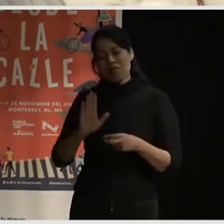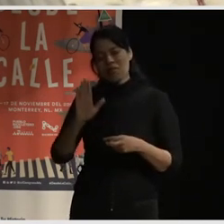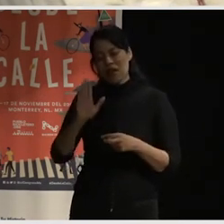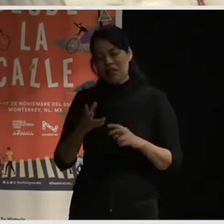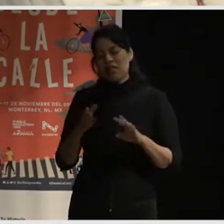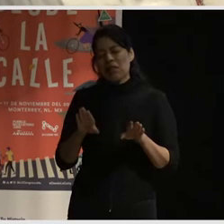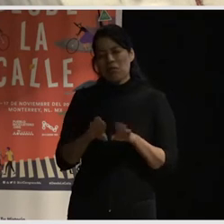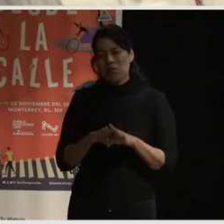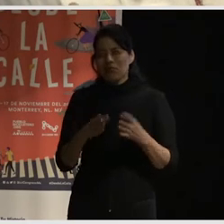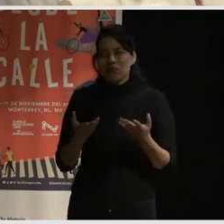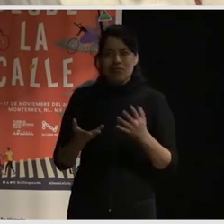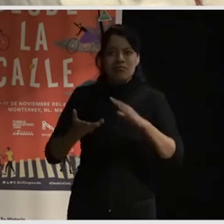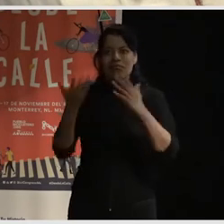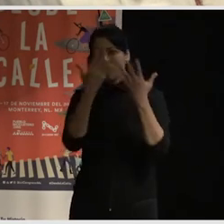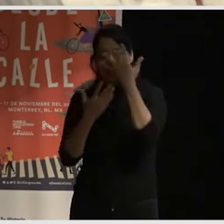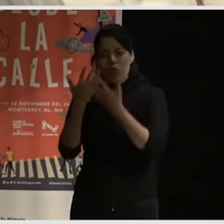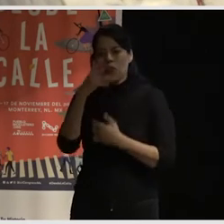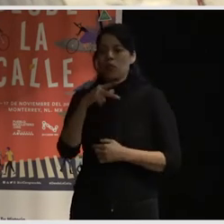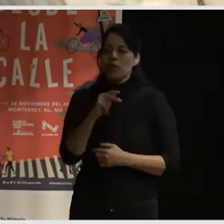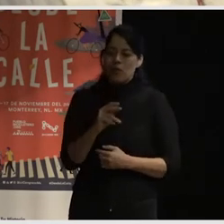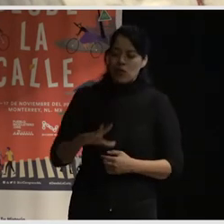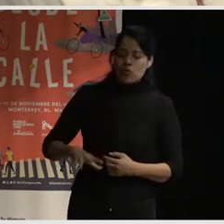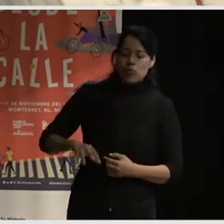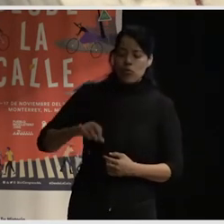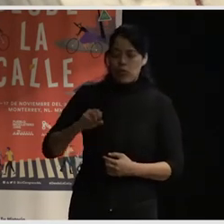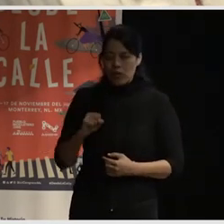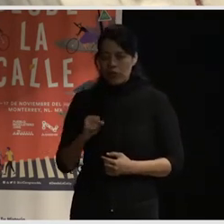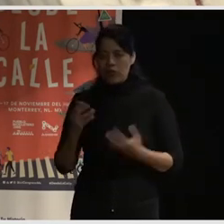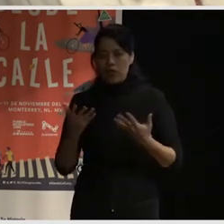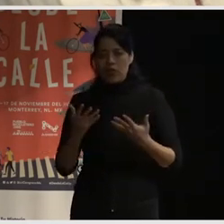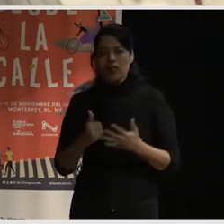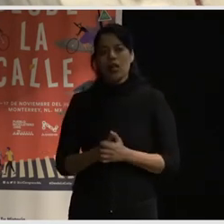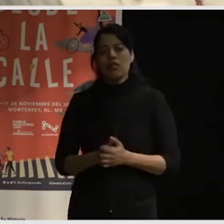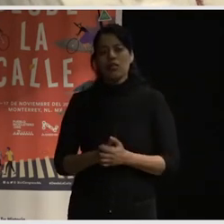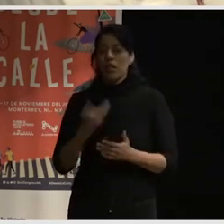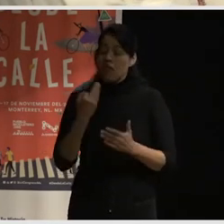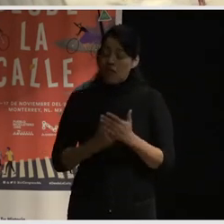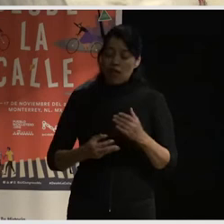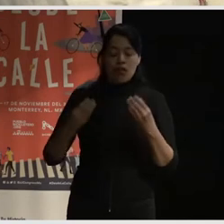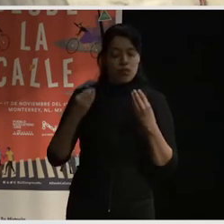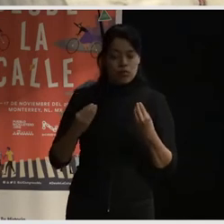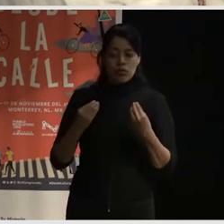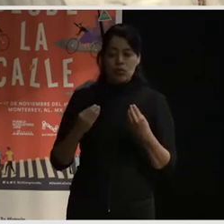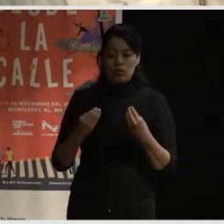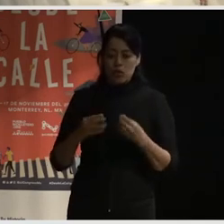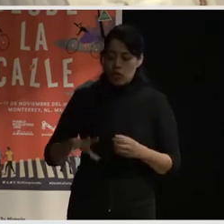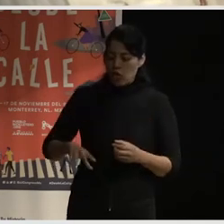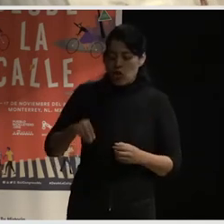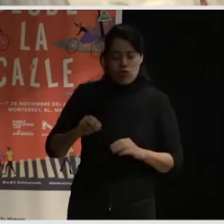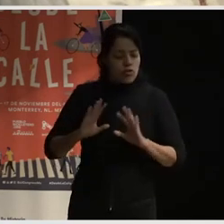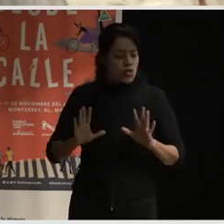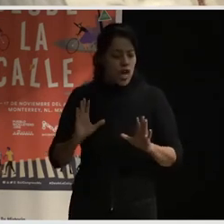contradictorio pero a la vez es un esfuerzo que se está haciendo falta muchos no digo que con ese esfuerzo ya